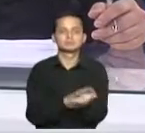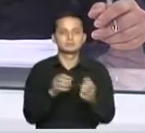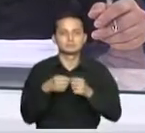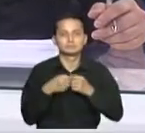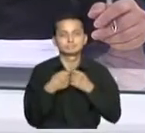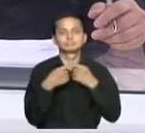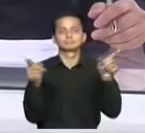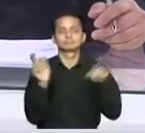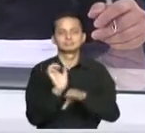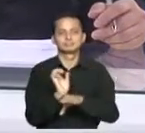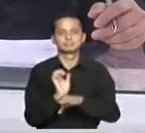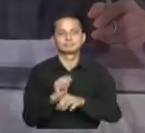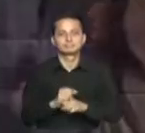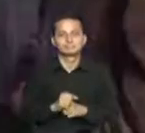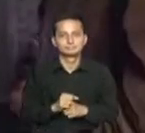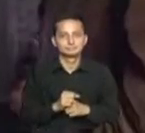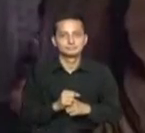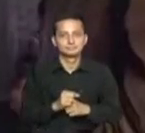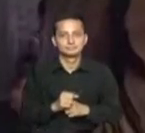territorio ecuatoriano.